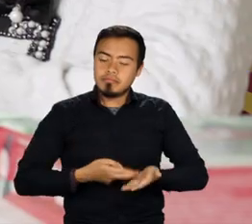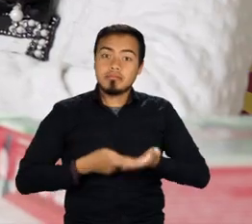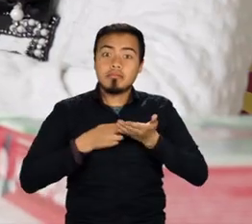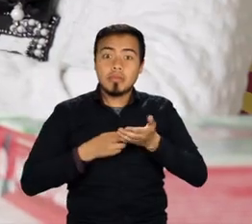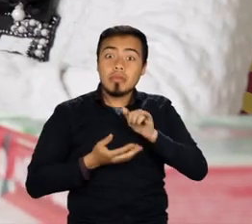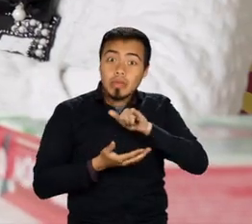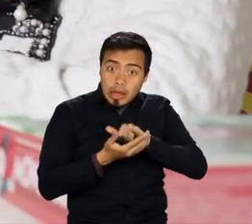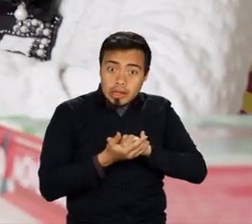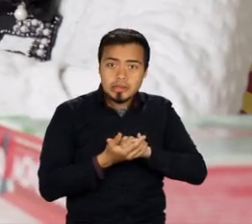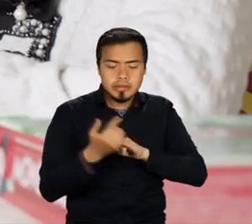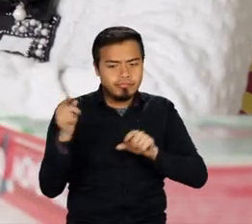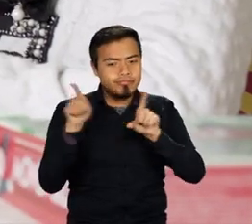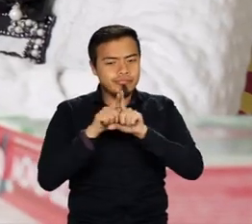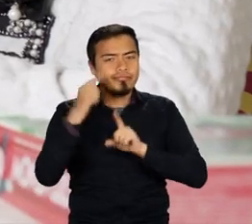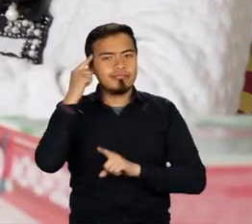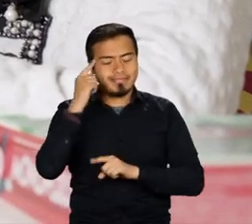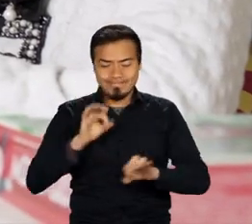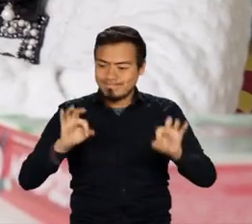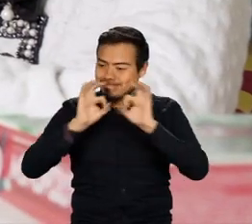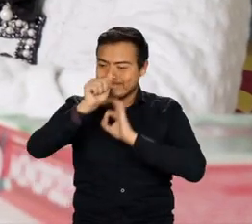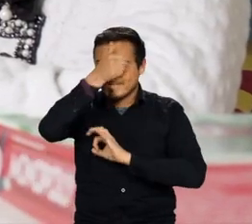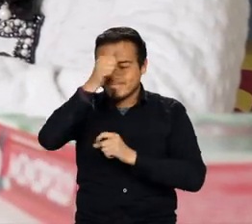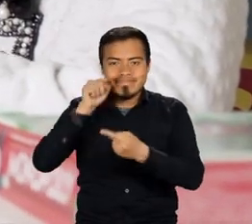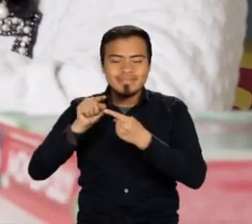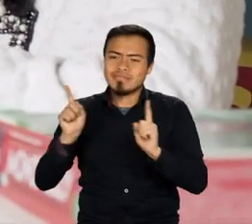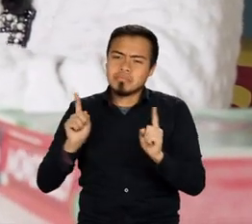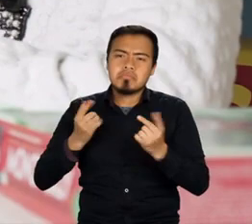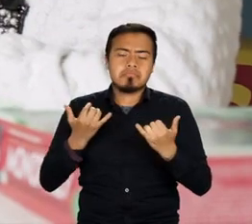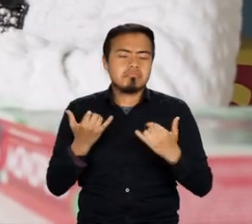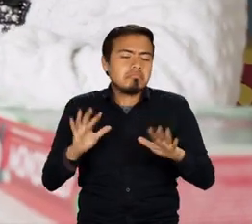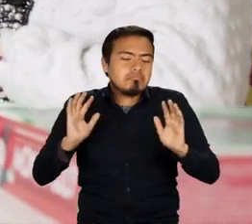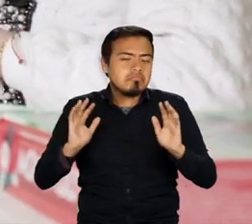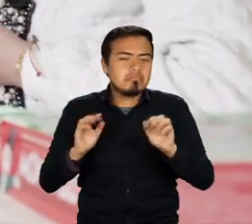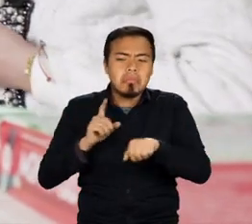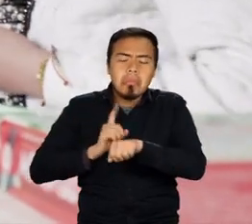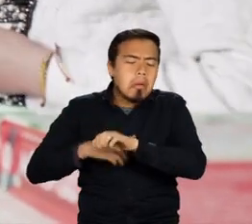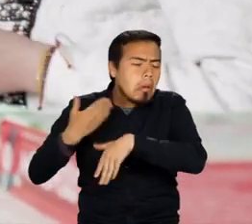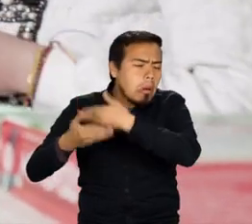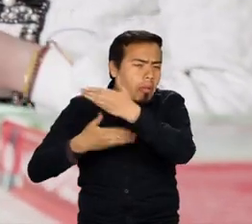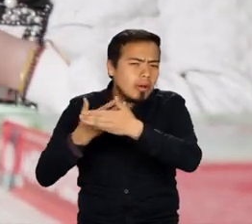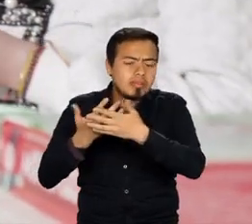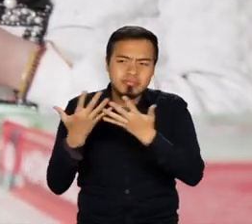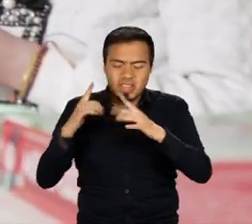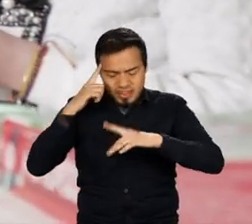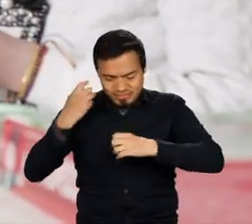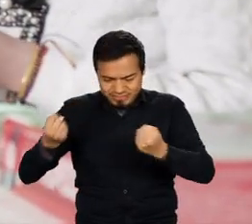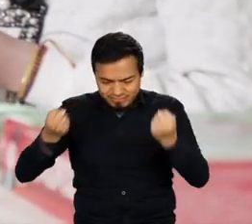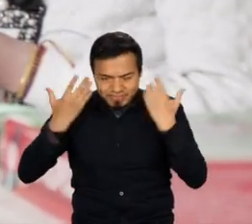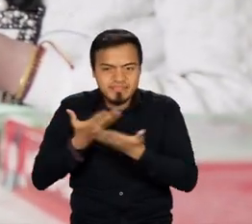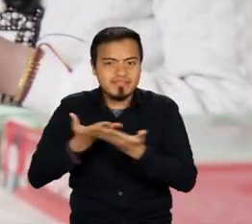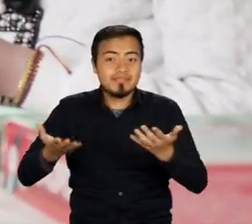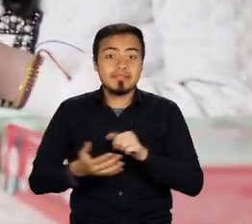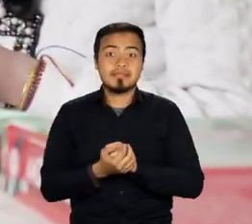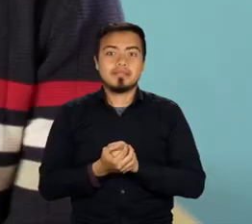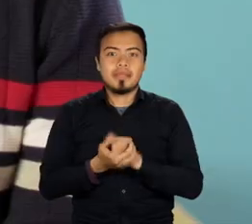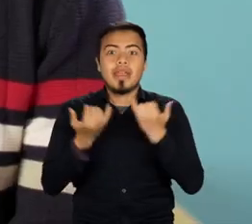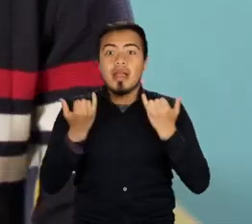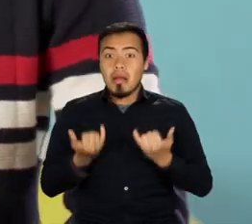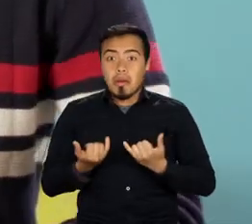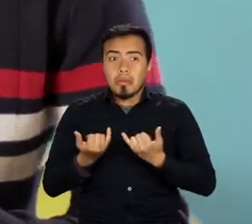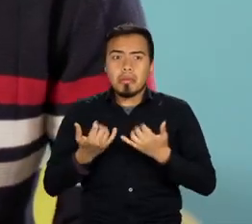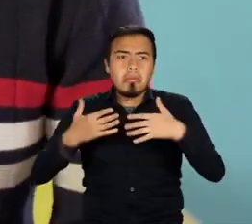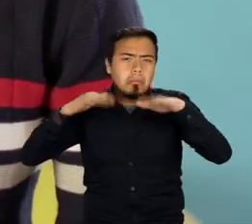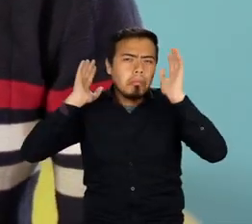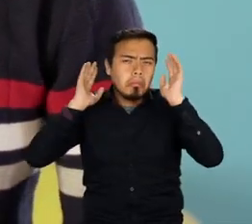y no es como que lo primordial, sino que ya va bajando, ya va pasando a un segundo plano. Antonio pues ahorita